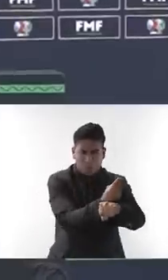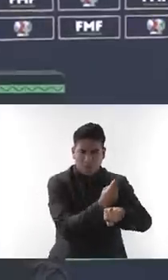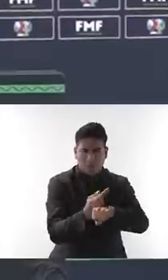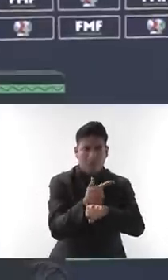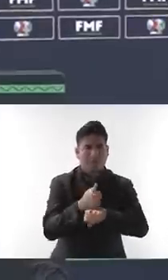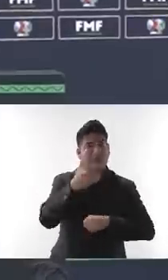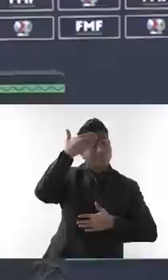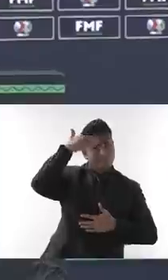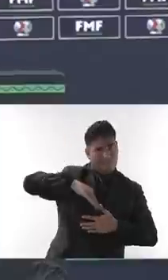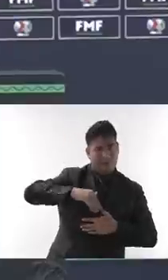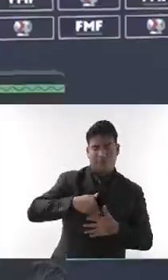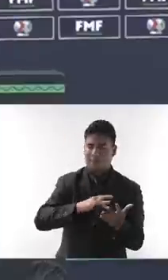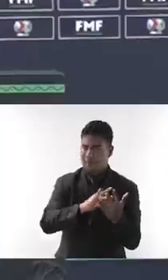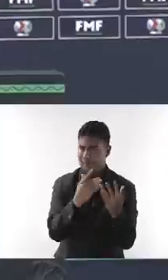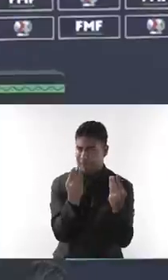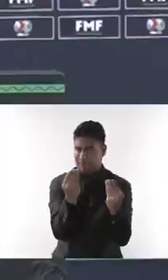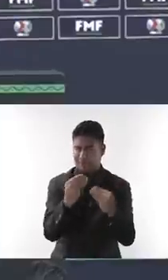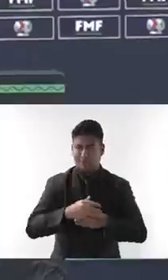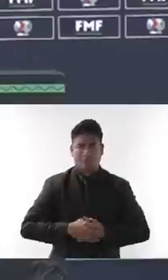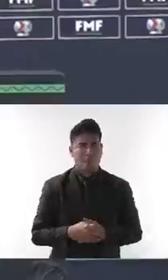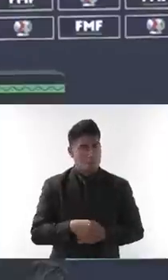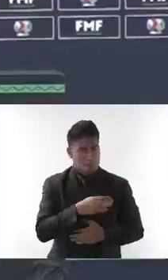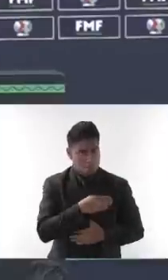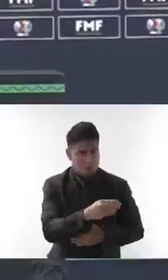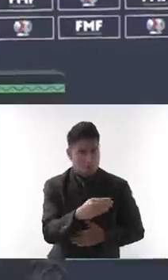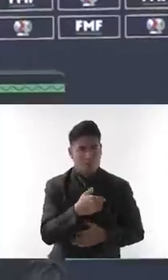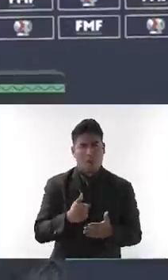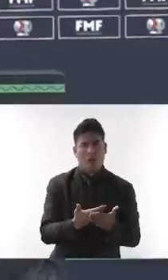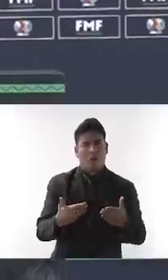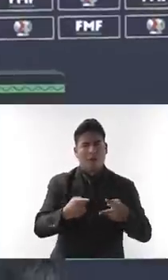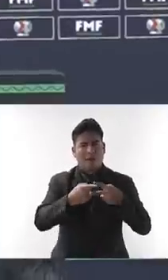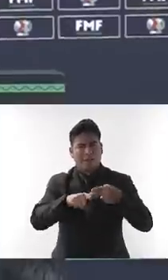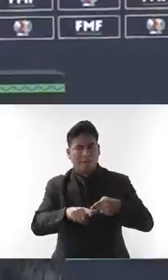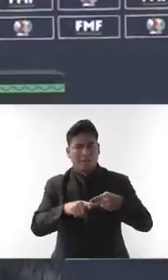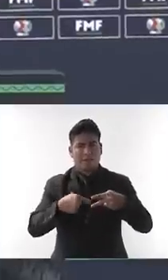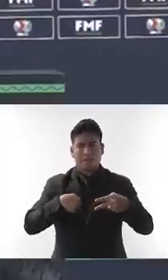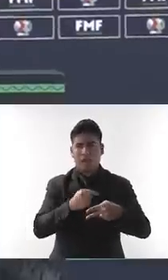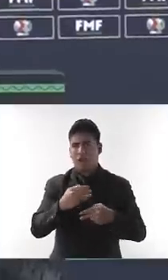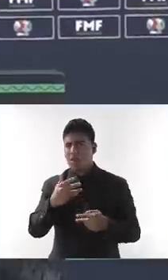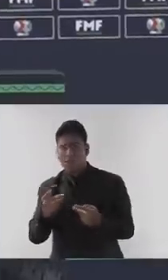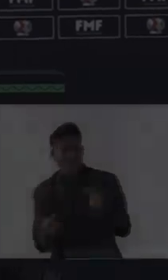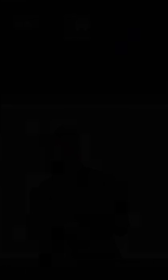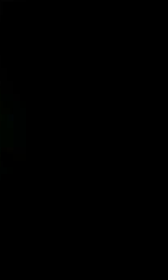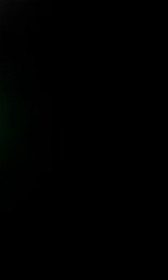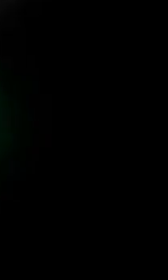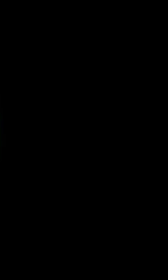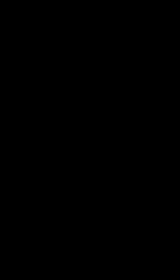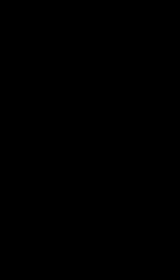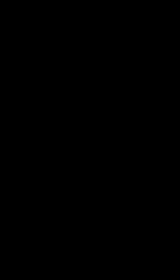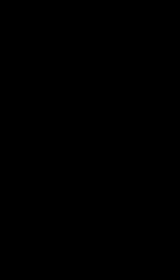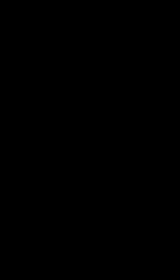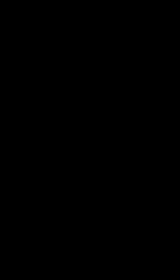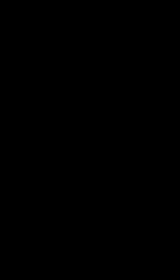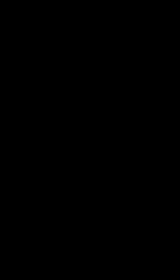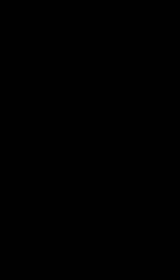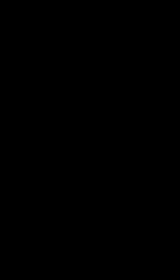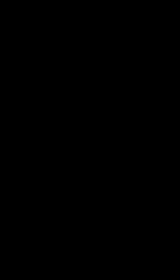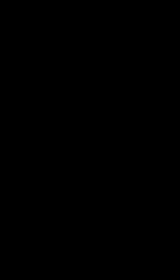Isidro. Gracias. Bueno, vamos a iniciar la sesión de preguntas y respuestas. Tengo una primera lista de registros.